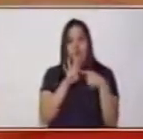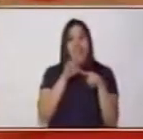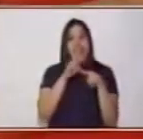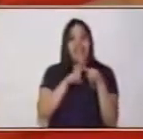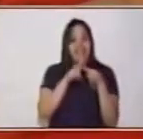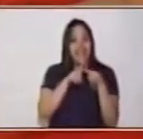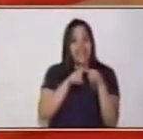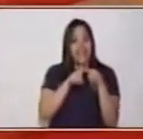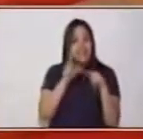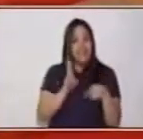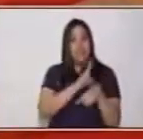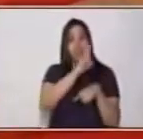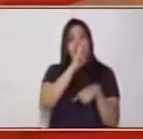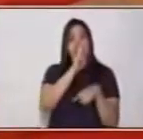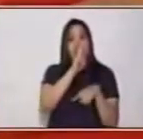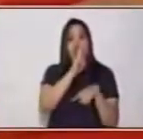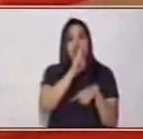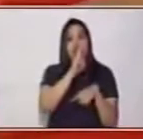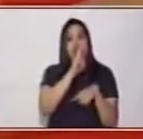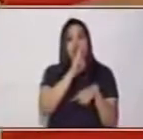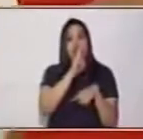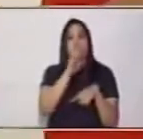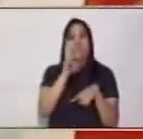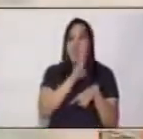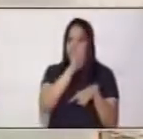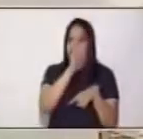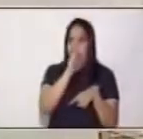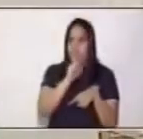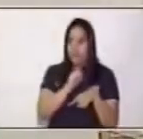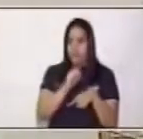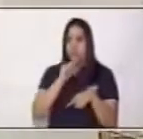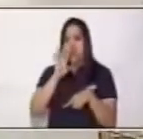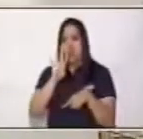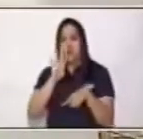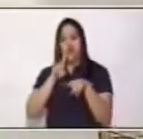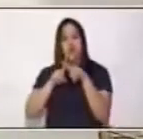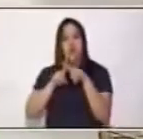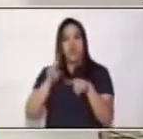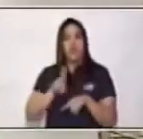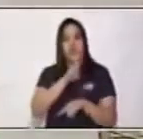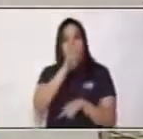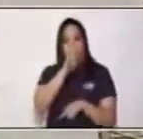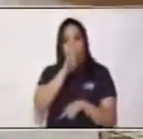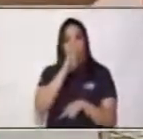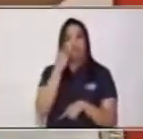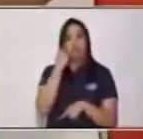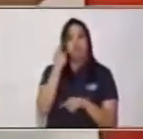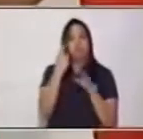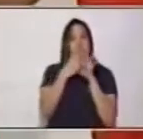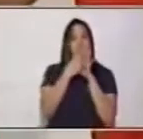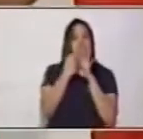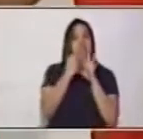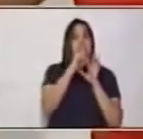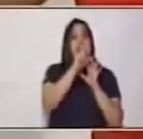al cuadrado, x cuadrado, signo negativo.